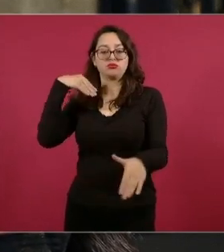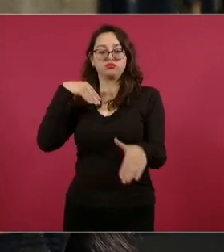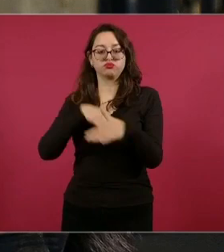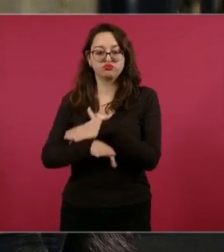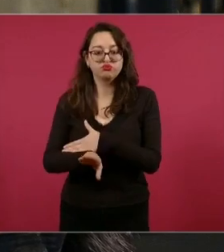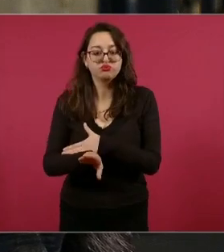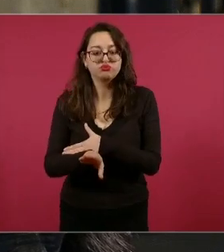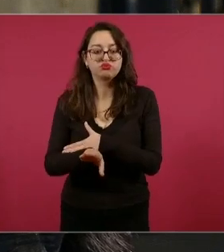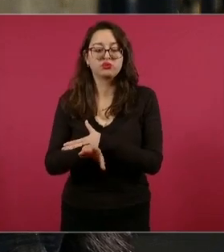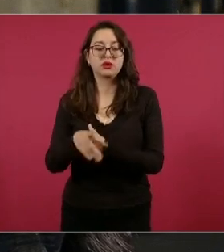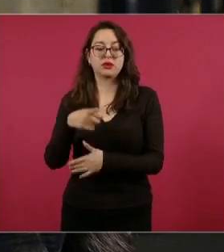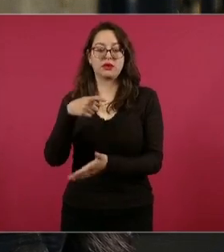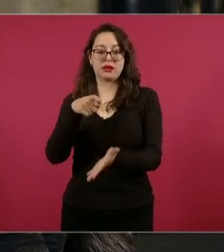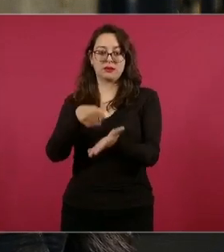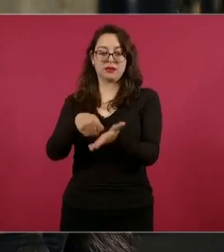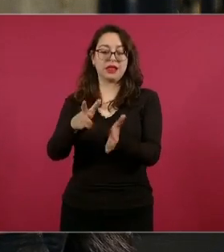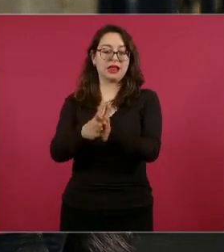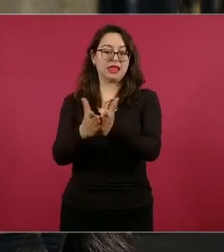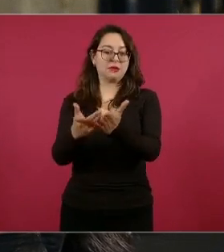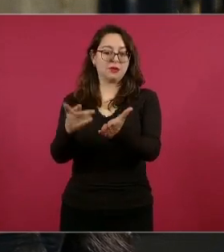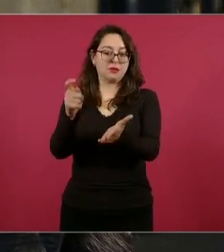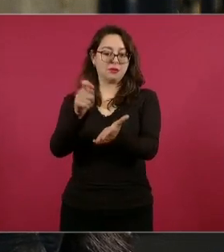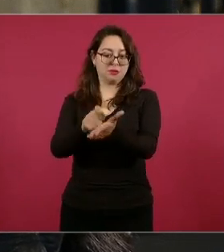que poner mis datos en un libro